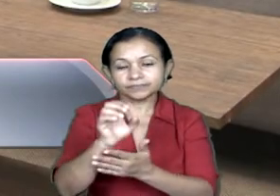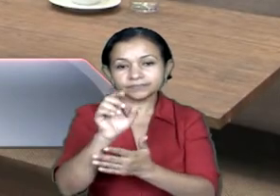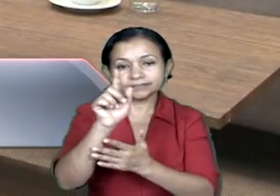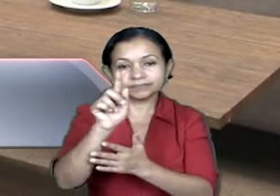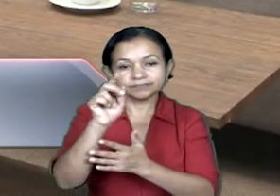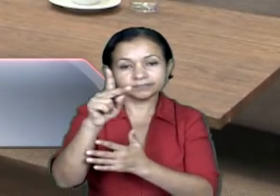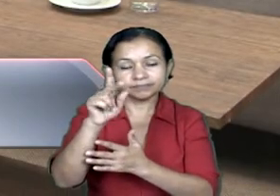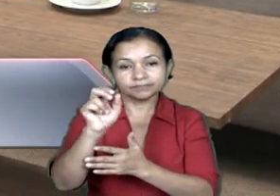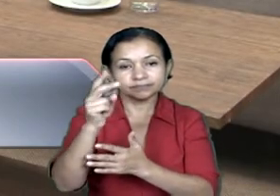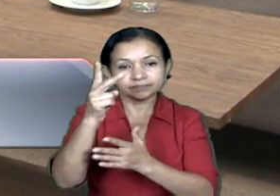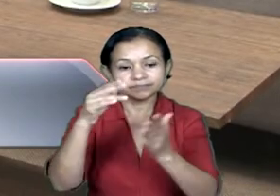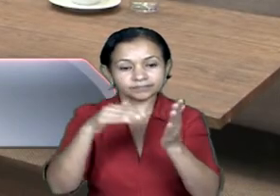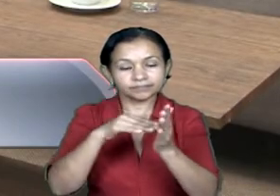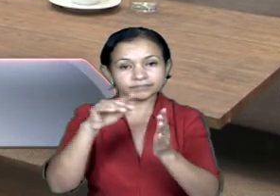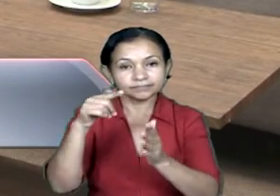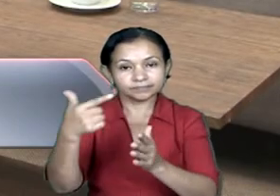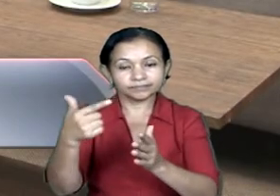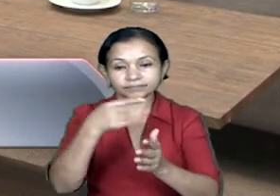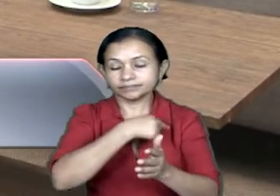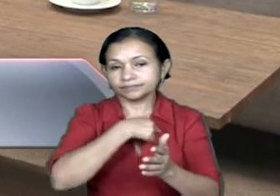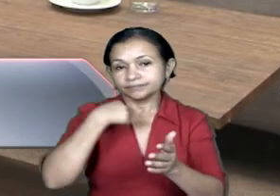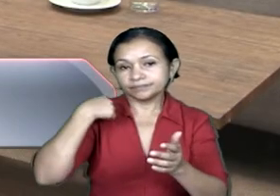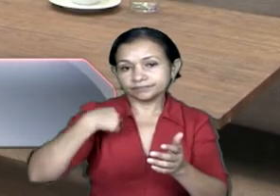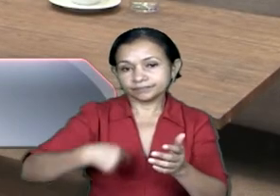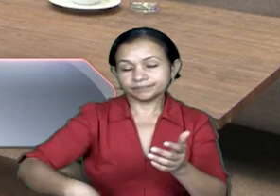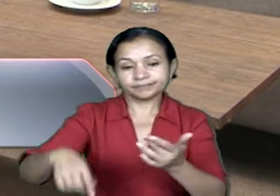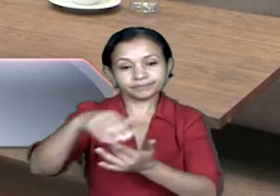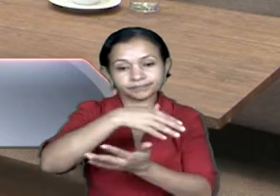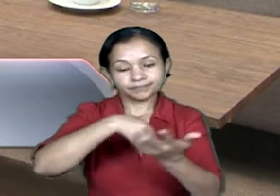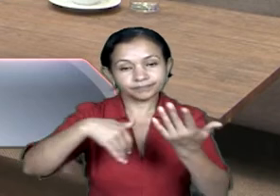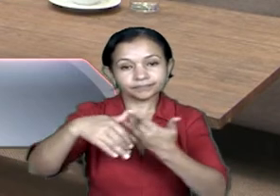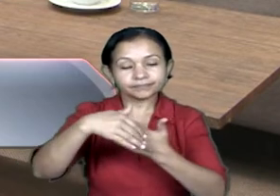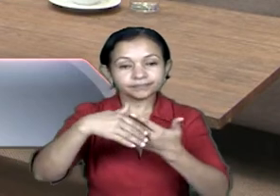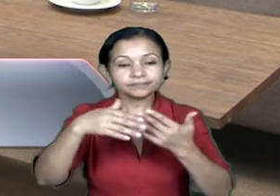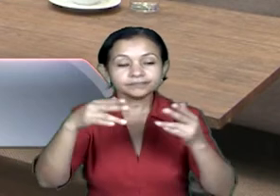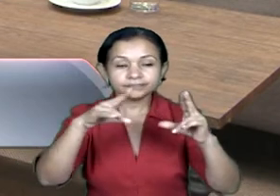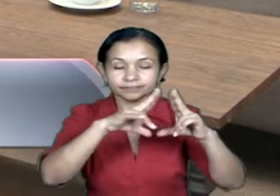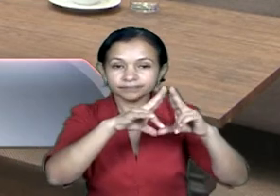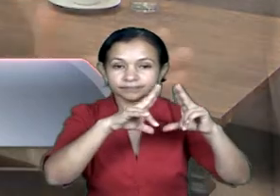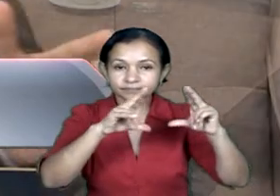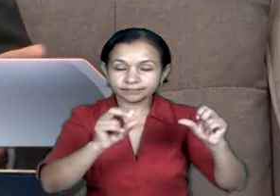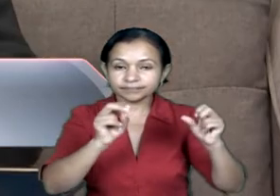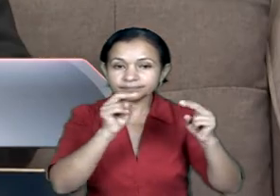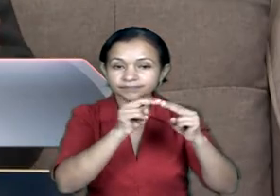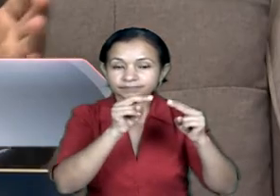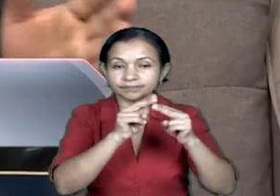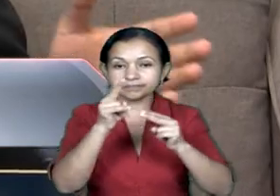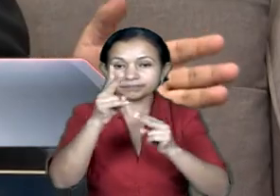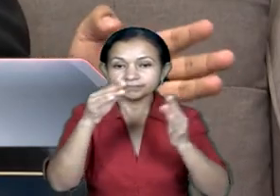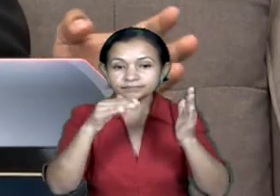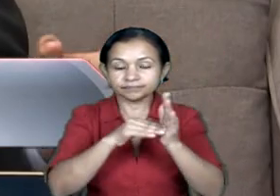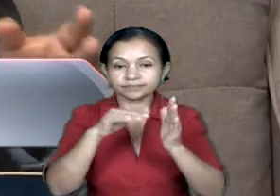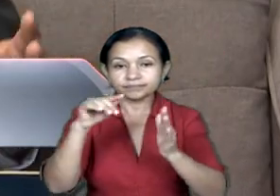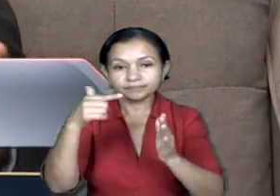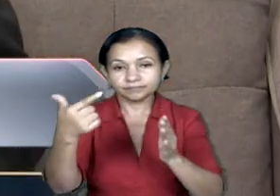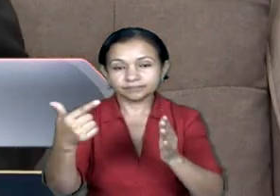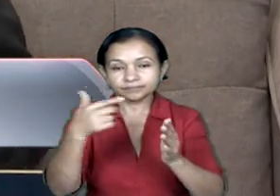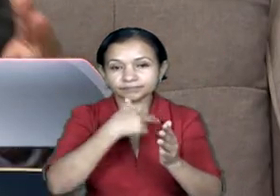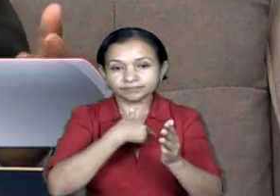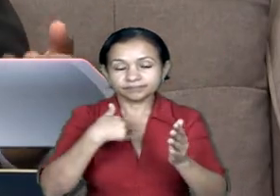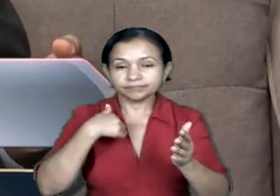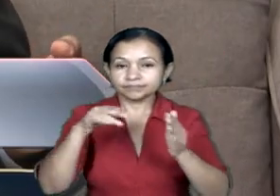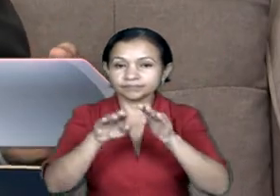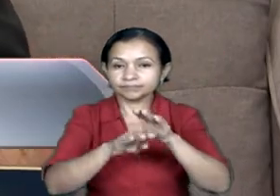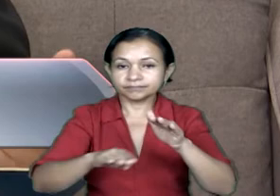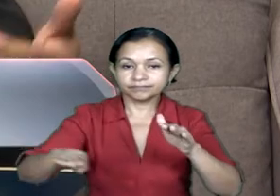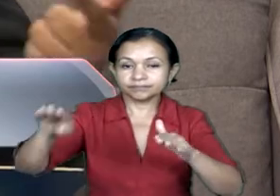partir del 2007, si bien es cierto que China-Taiwán ha tenido una relación bastante cercana con nuestro país, sí. A partir del 2007 hemos visto que se han ido estrechando aún